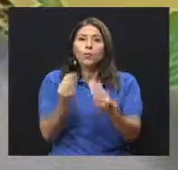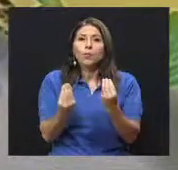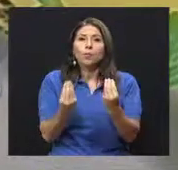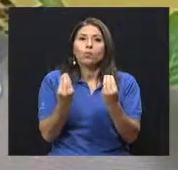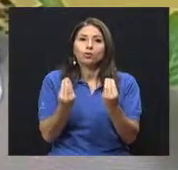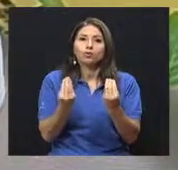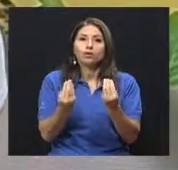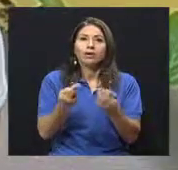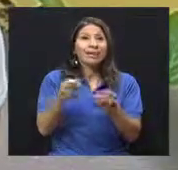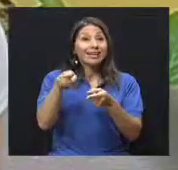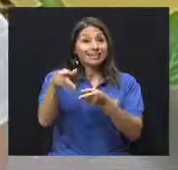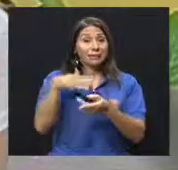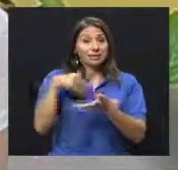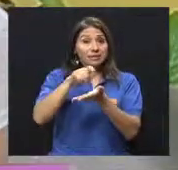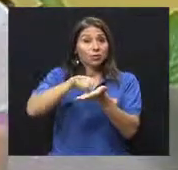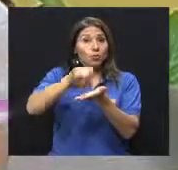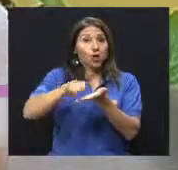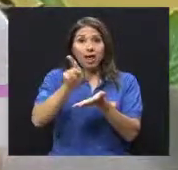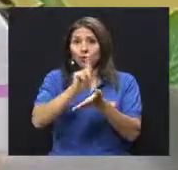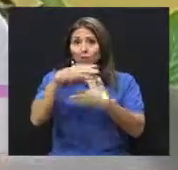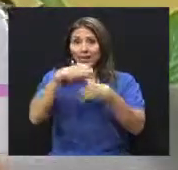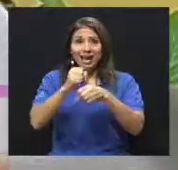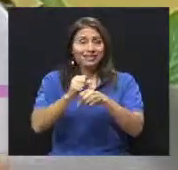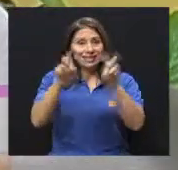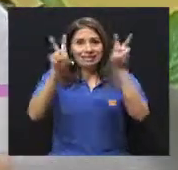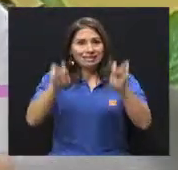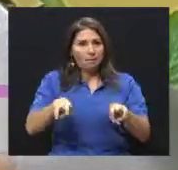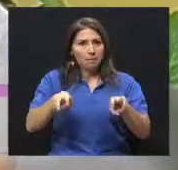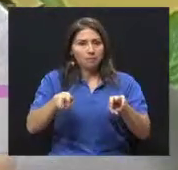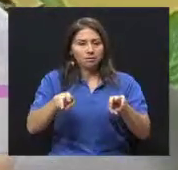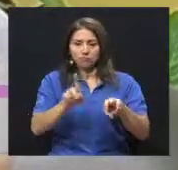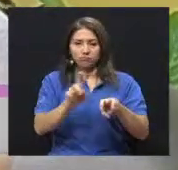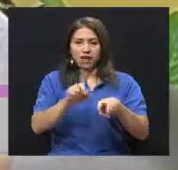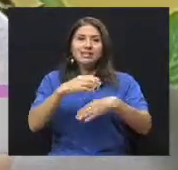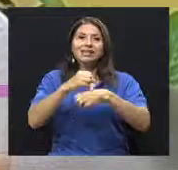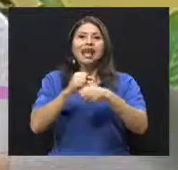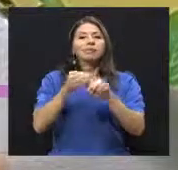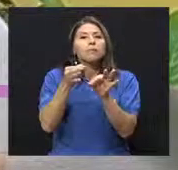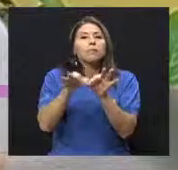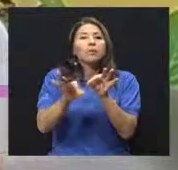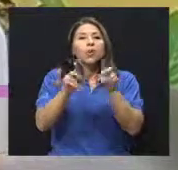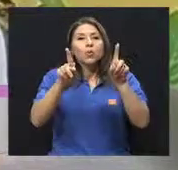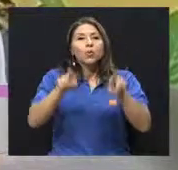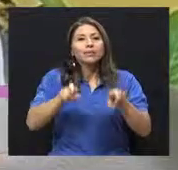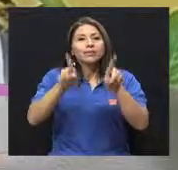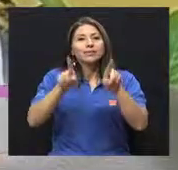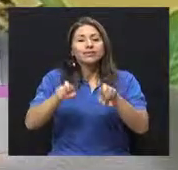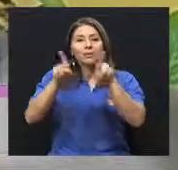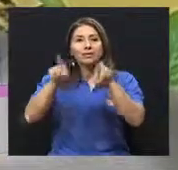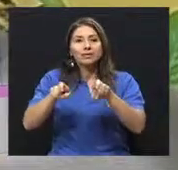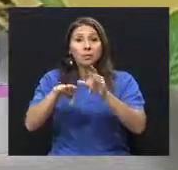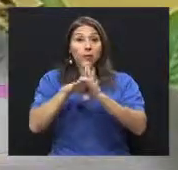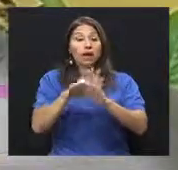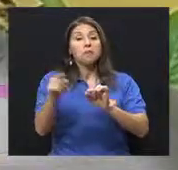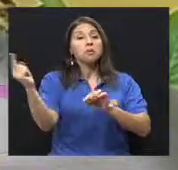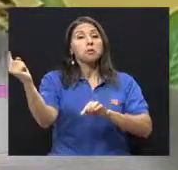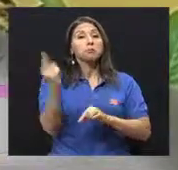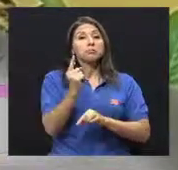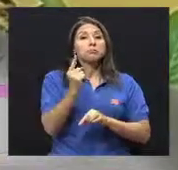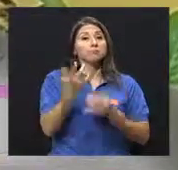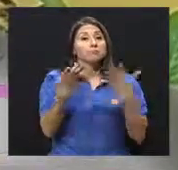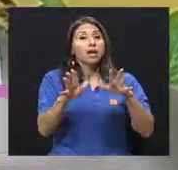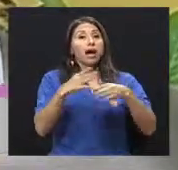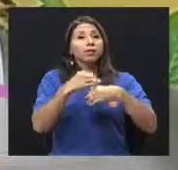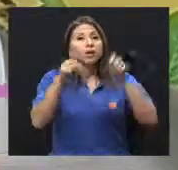que en la escuela no se hacen exámenes, se hacen quizzes, pero a usted puede llegar a decirle, le vamos a hacer quiz